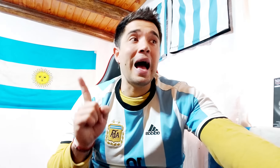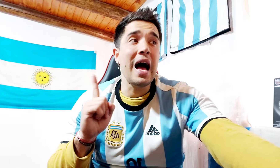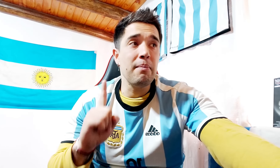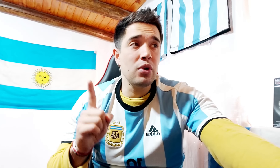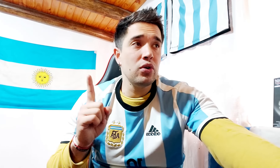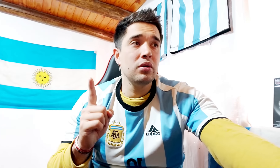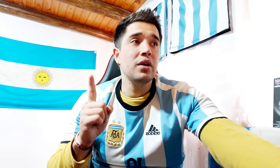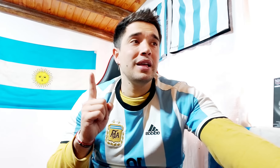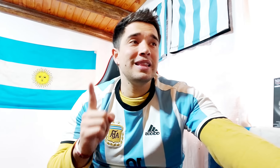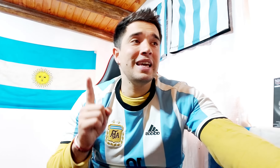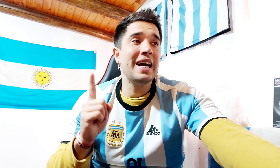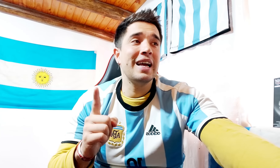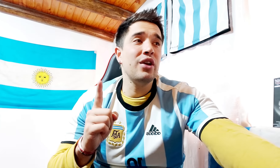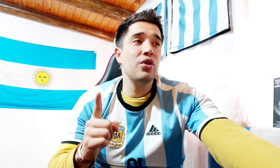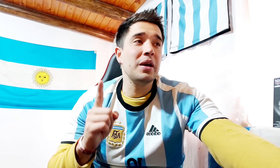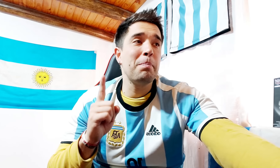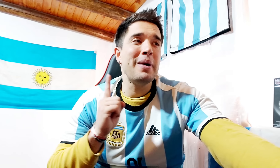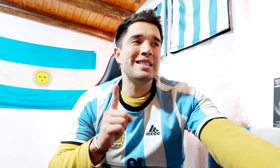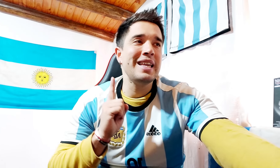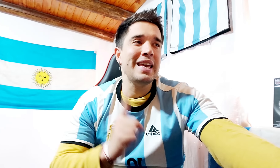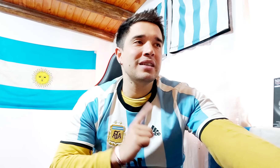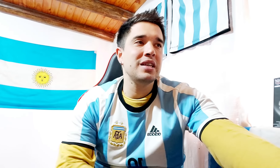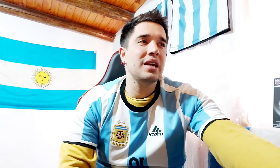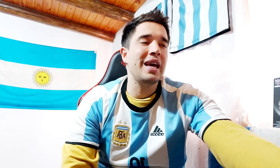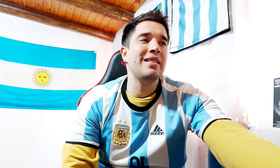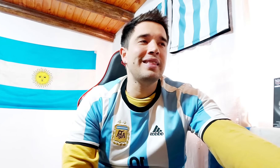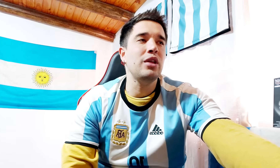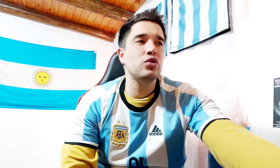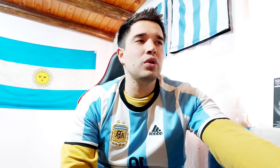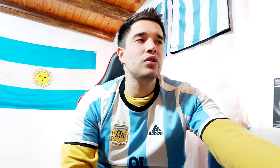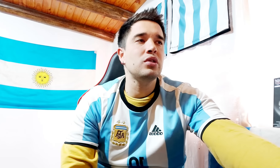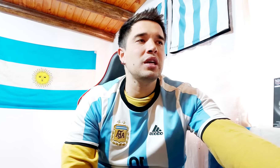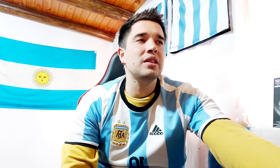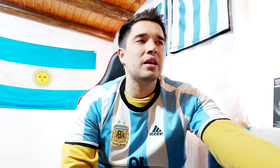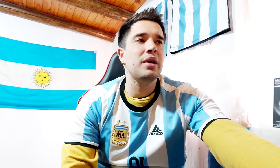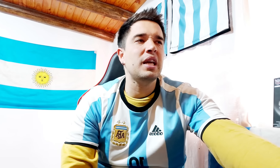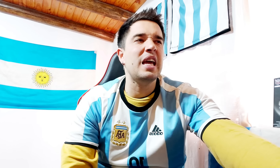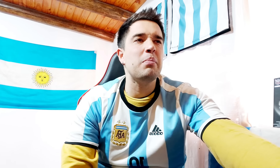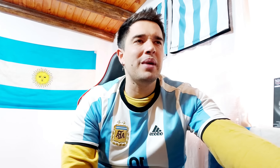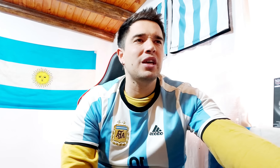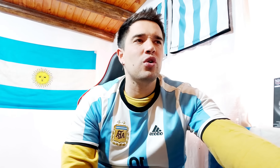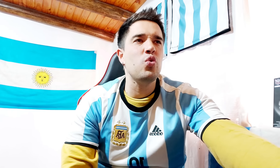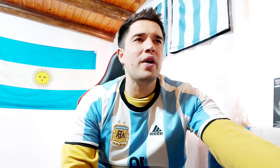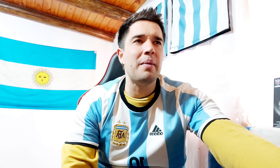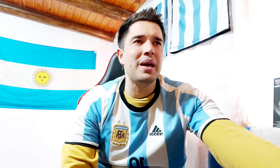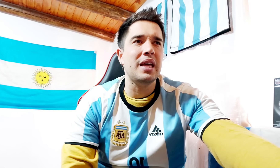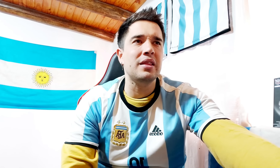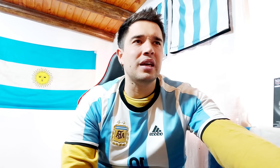Impactante. AMLO deja claro lo que pasaría si Estados Unidos interviene en